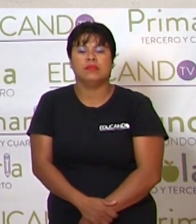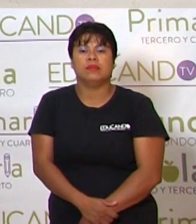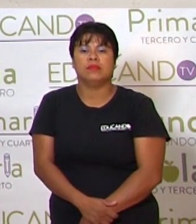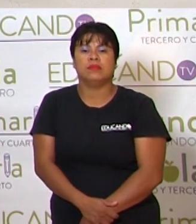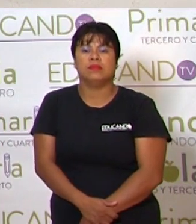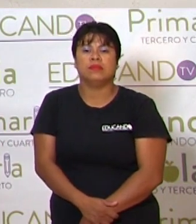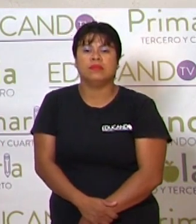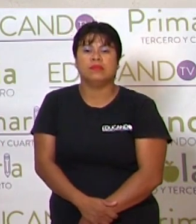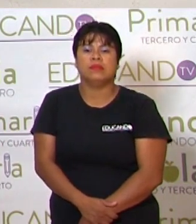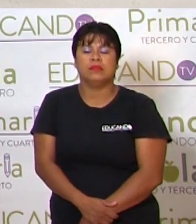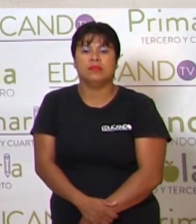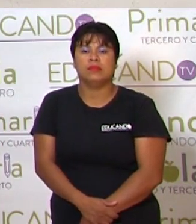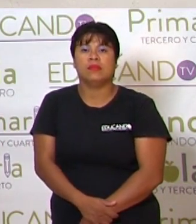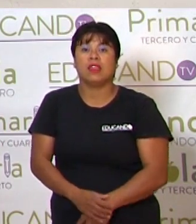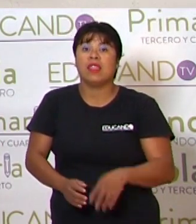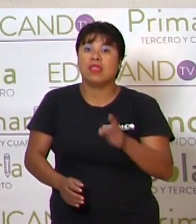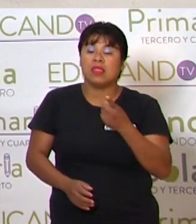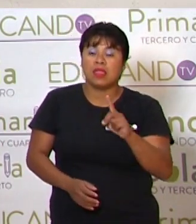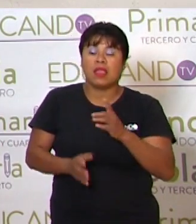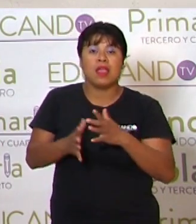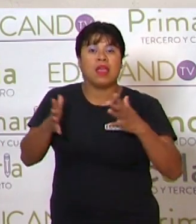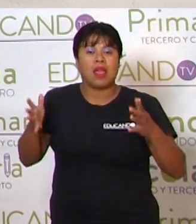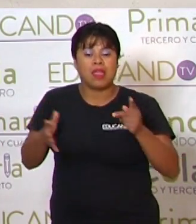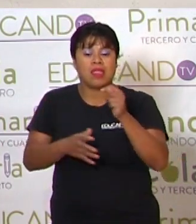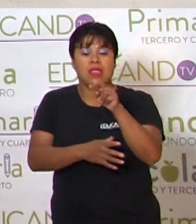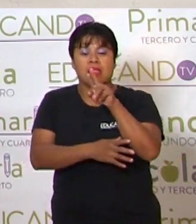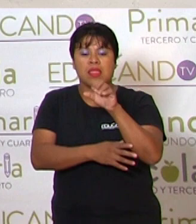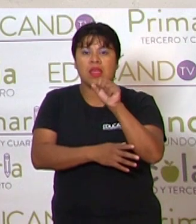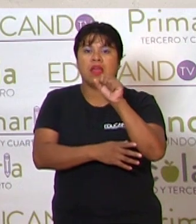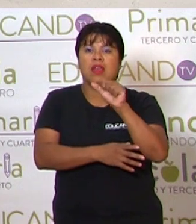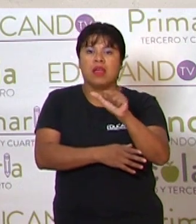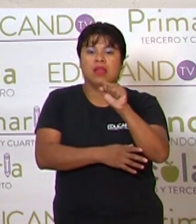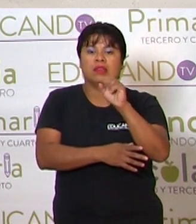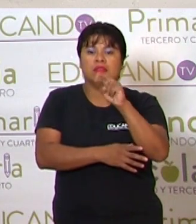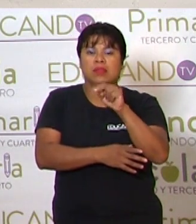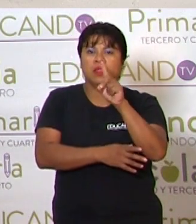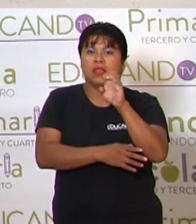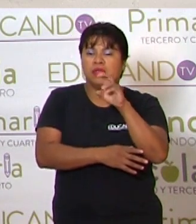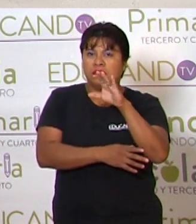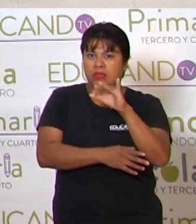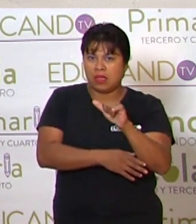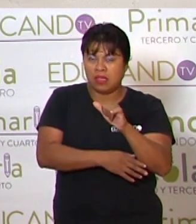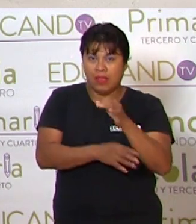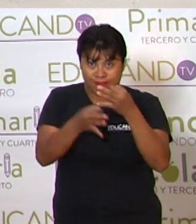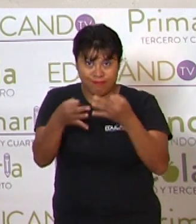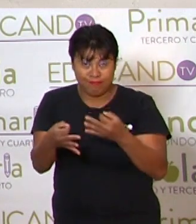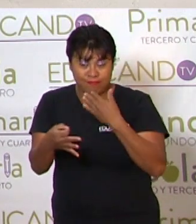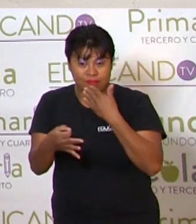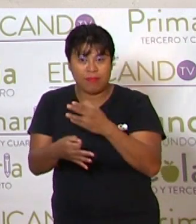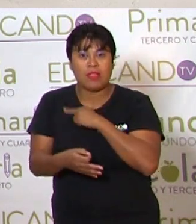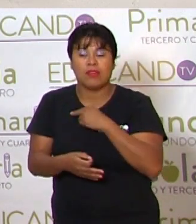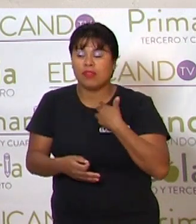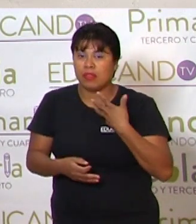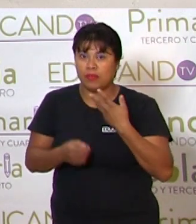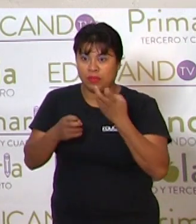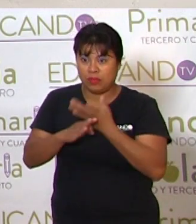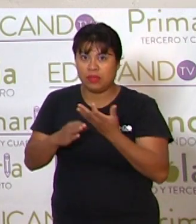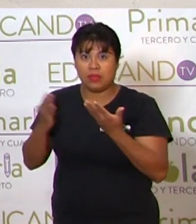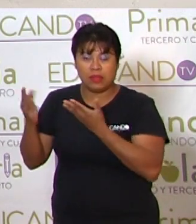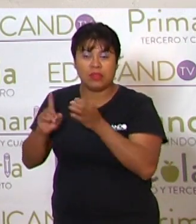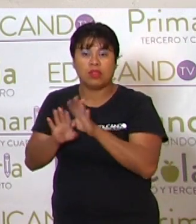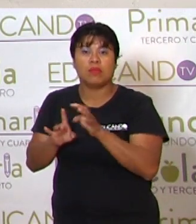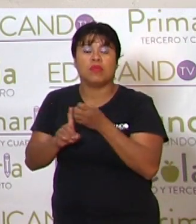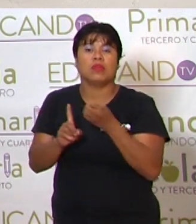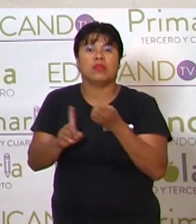trascendencia. ¿Bien? De gran trascendencia. ¿Correcto? Y tenemos en esta parte, en esta oración